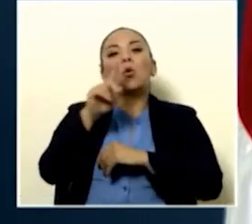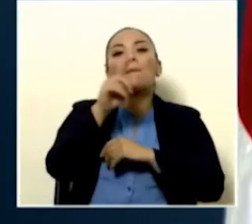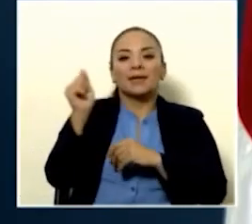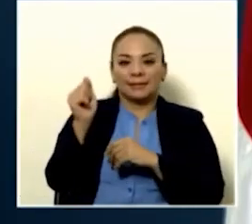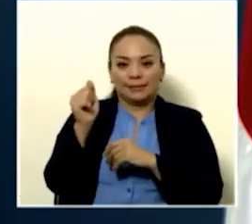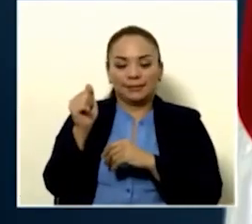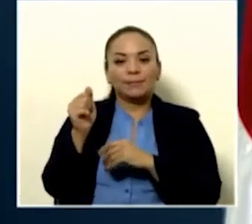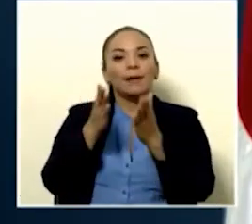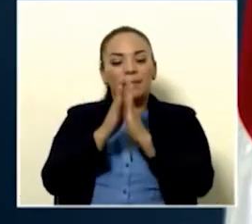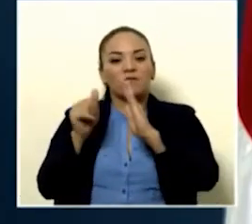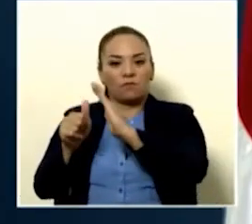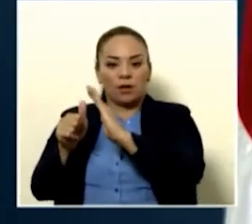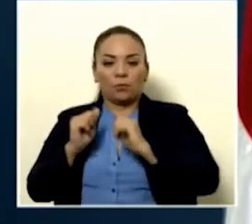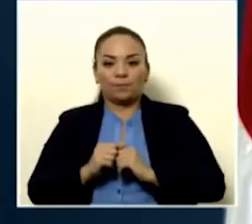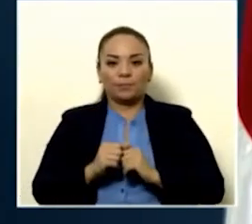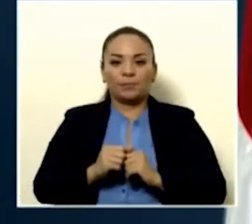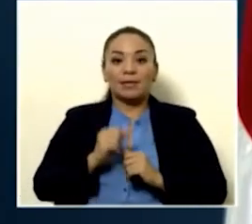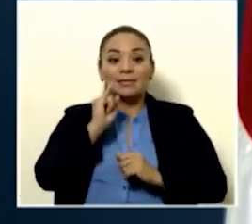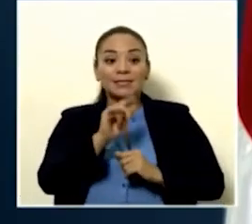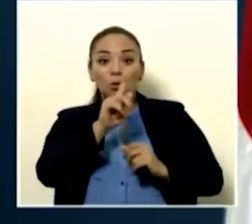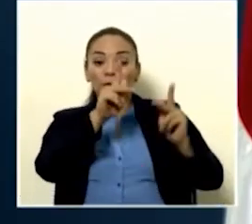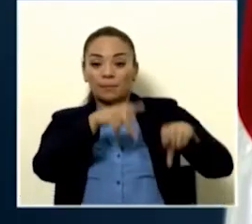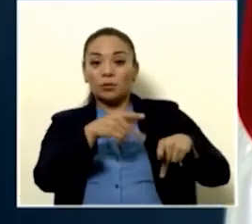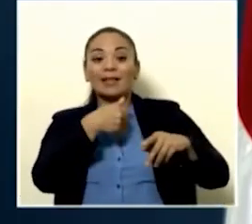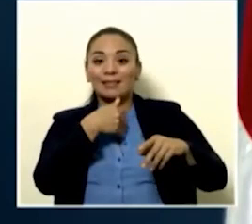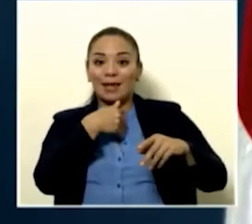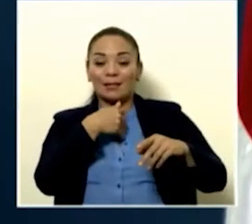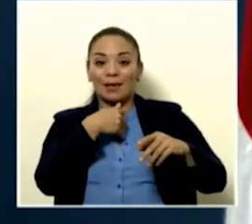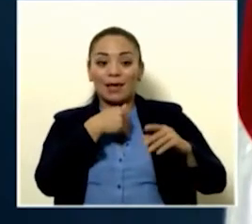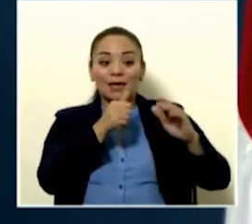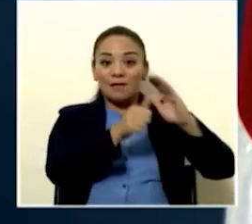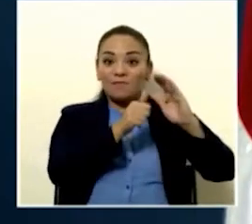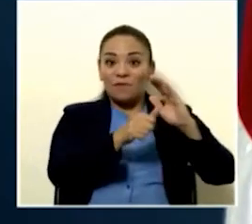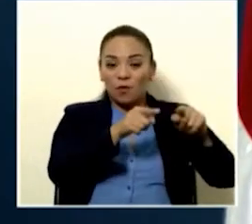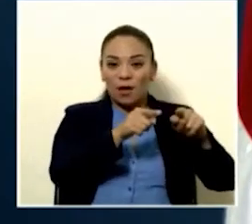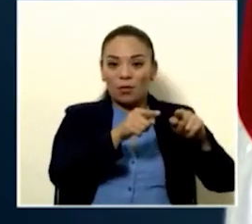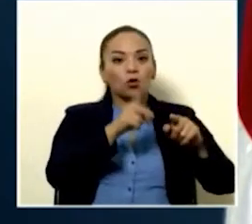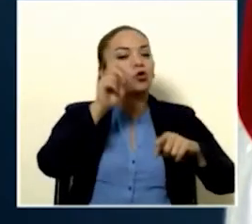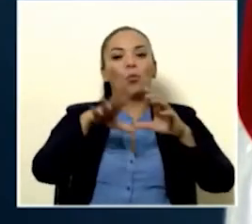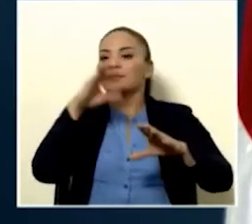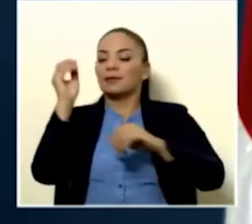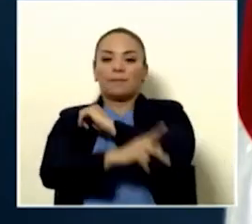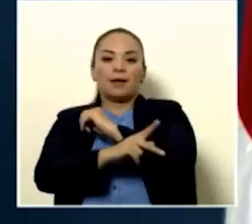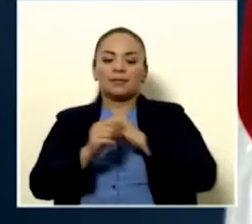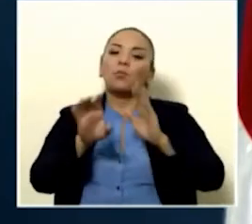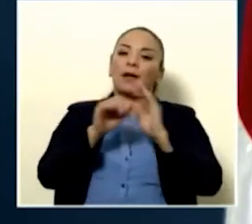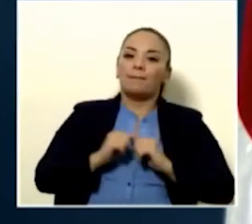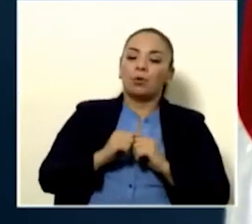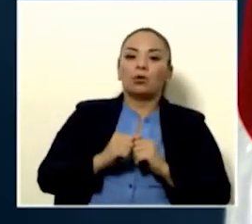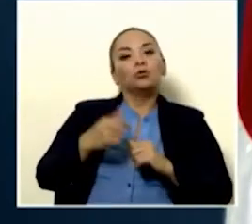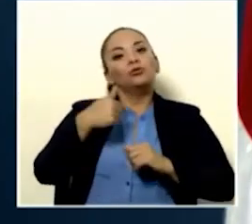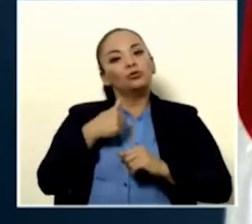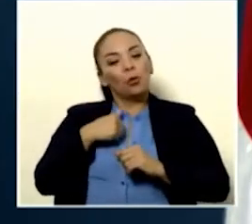usted está en condición de refugiado, no puede salir de Costa Rica. Esa es otra parte del decreto. Antes estaba yo en condición de refugiado, iba al